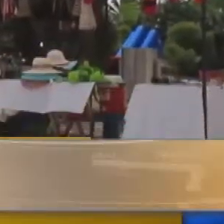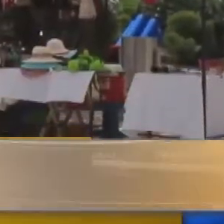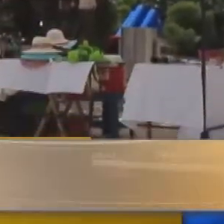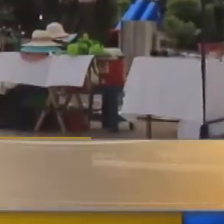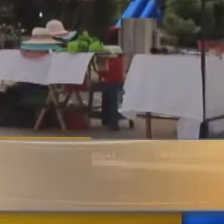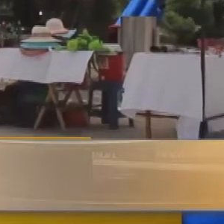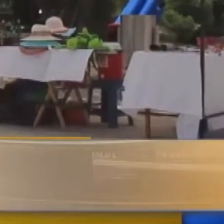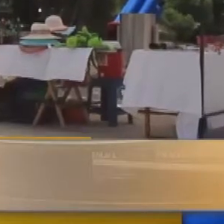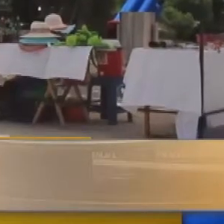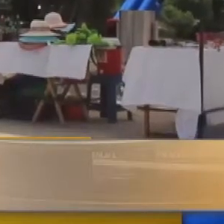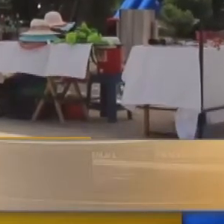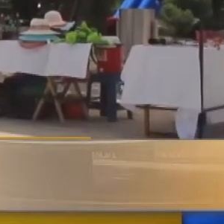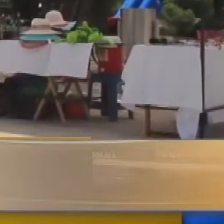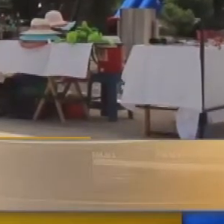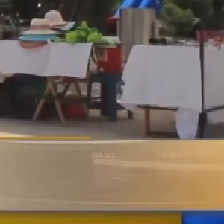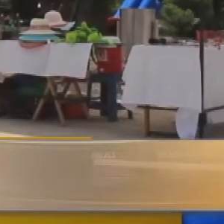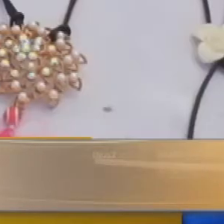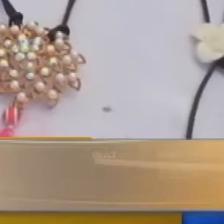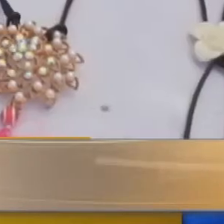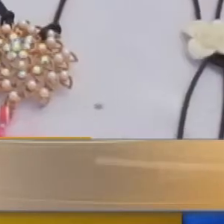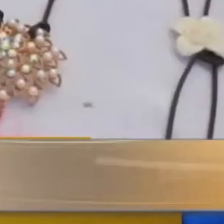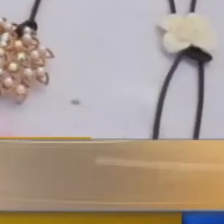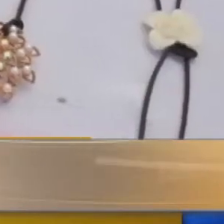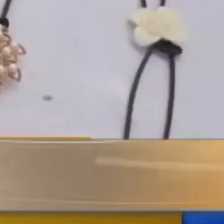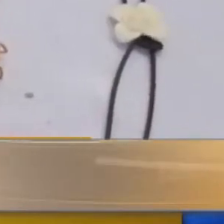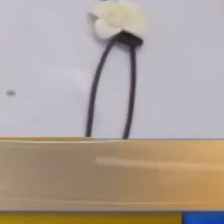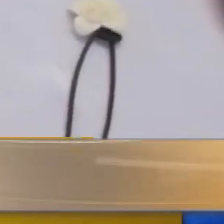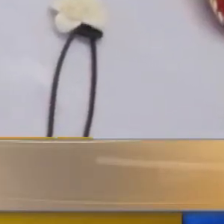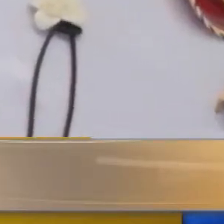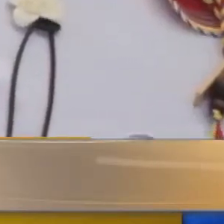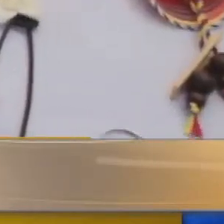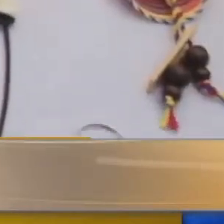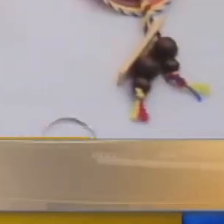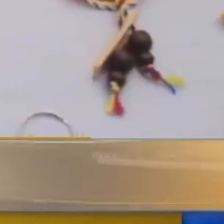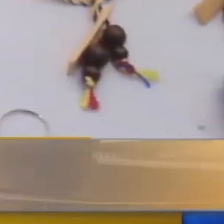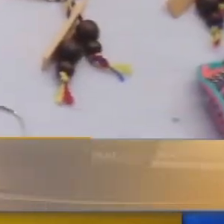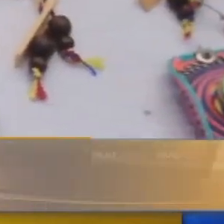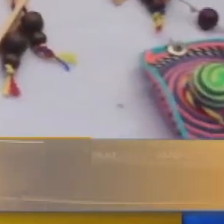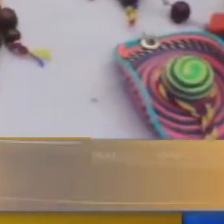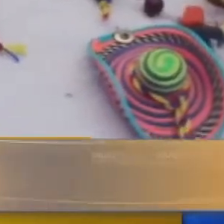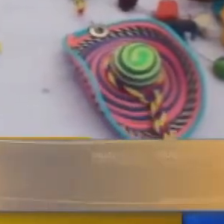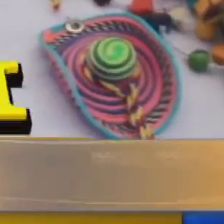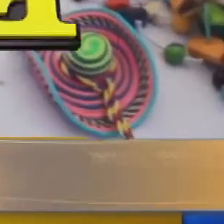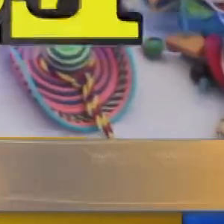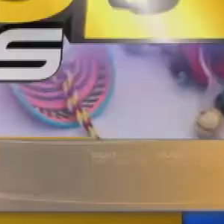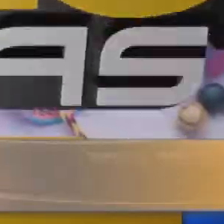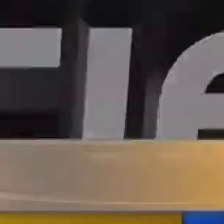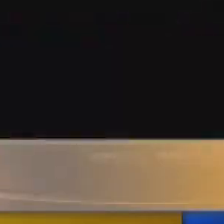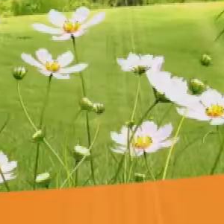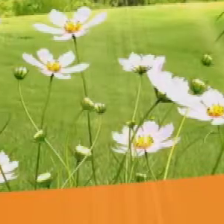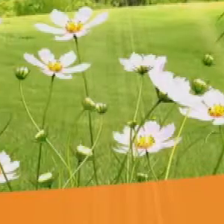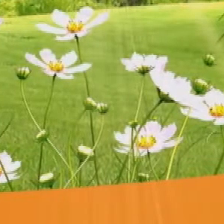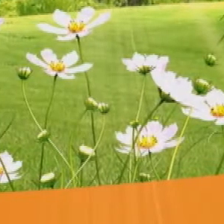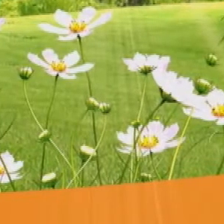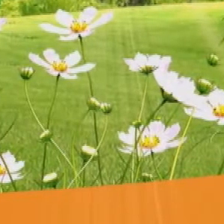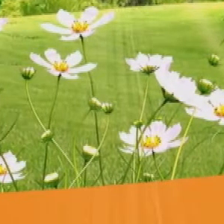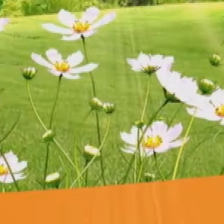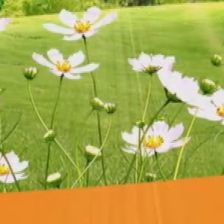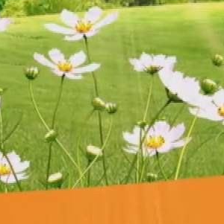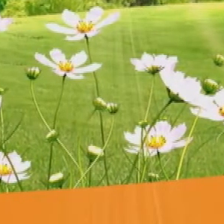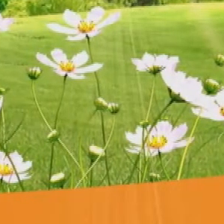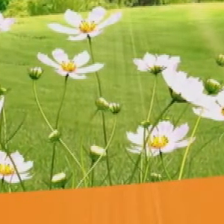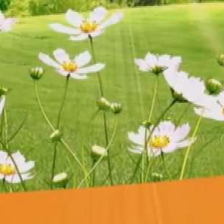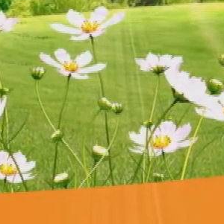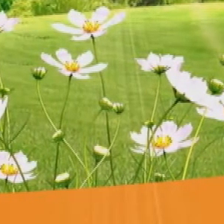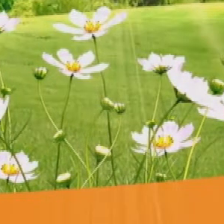dio inicio el encuentro de cultura y arte en el malecón del 'cristo petrolero aún está a tiempo para que participe de esta actividad con el patrocinio de